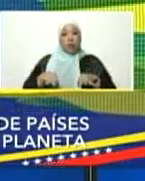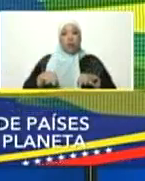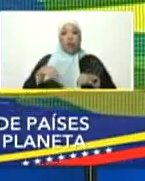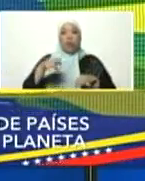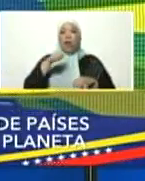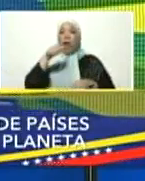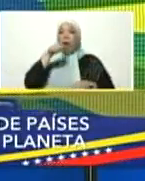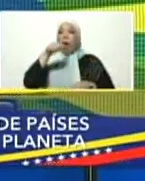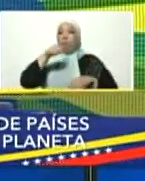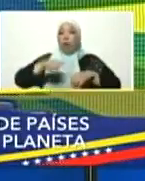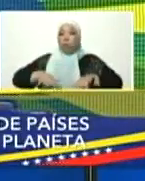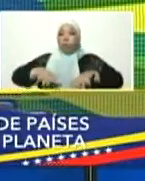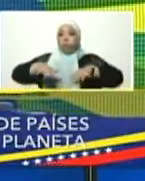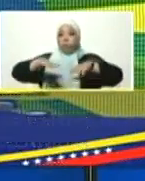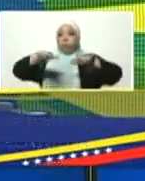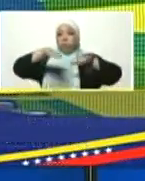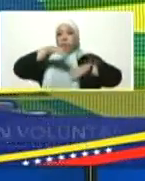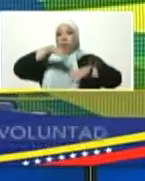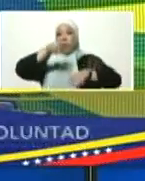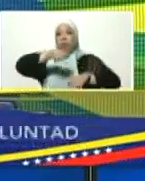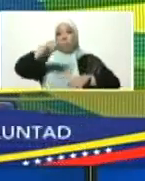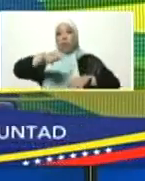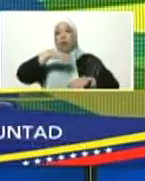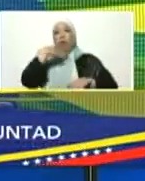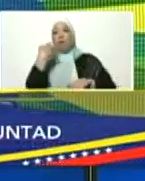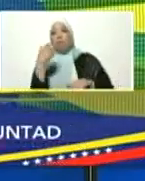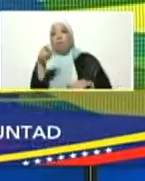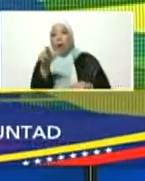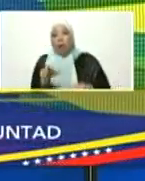inundaciones, alud, desaparecidos, muertos,